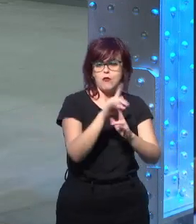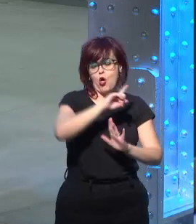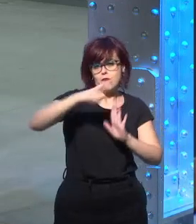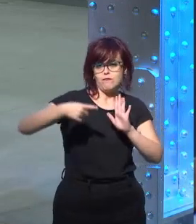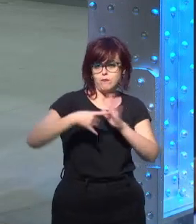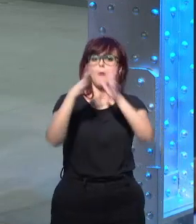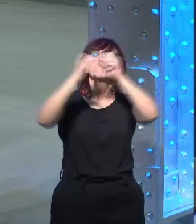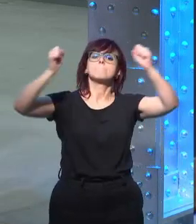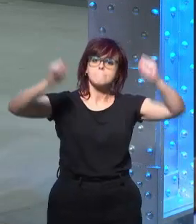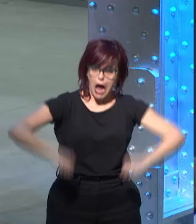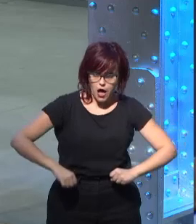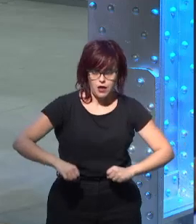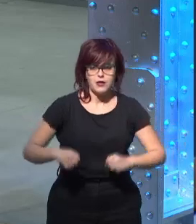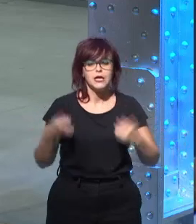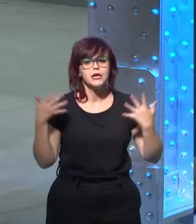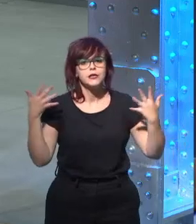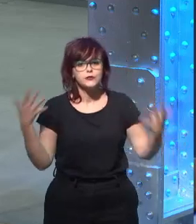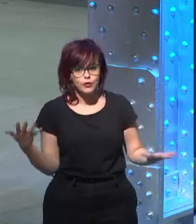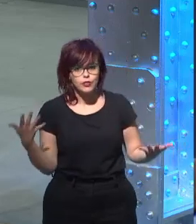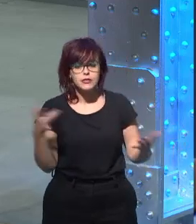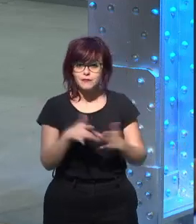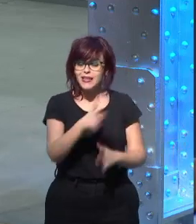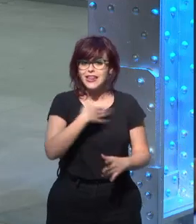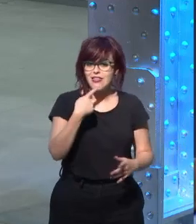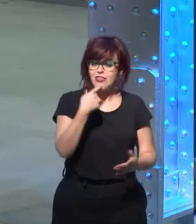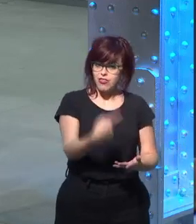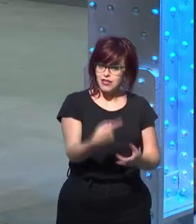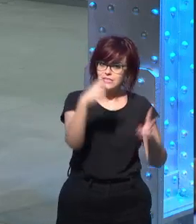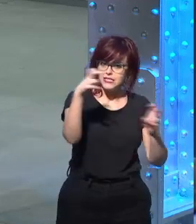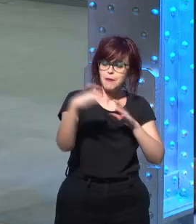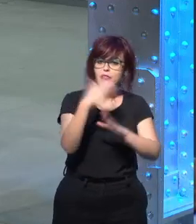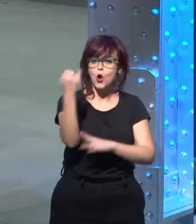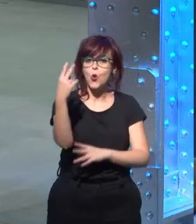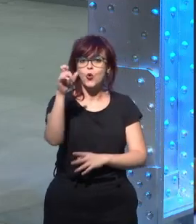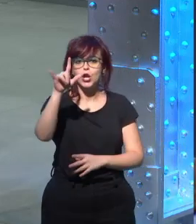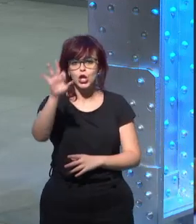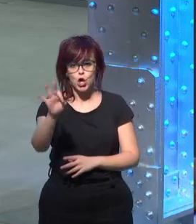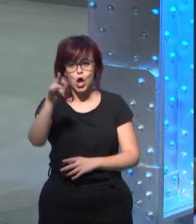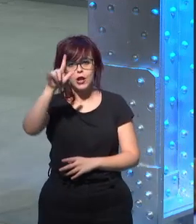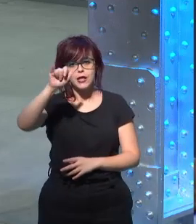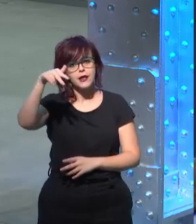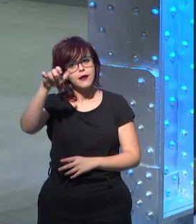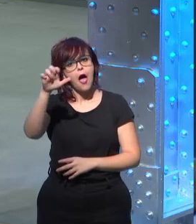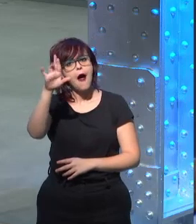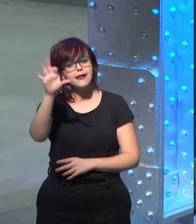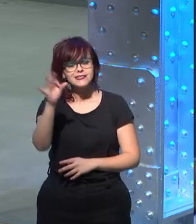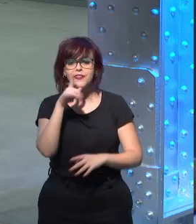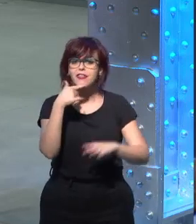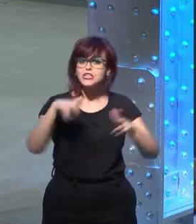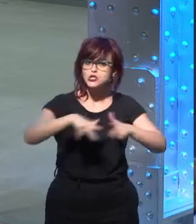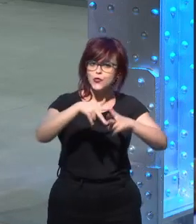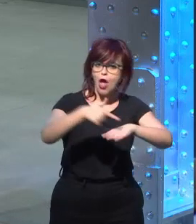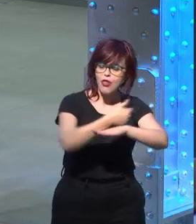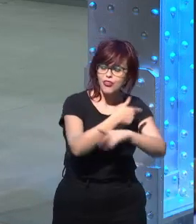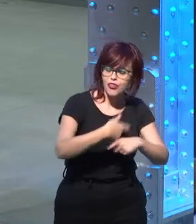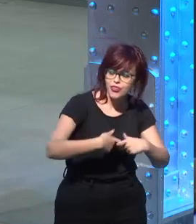un pacto de Estado. Lo que sí quiero decir ante la intervención de Julio Linares es que la sociedad civil debe